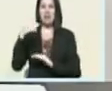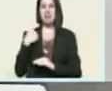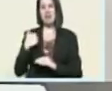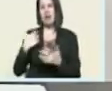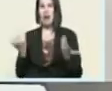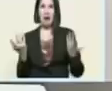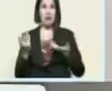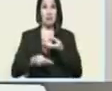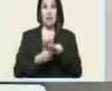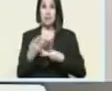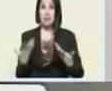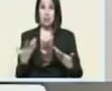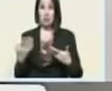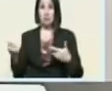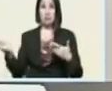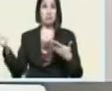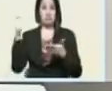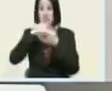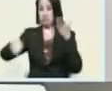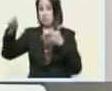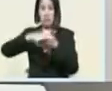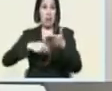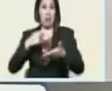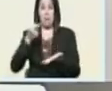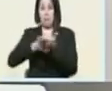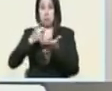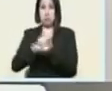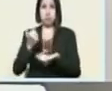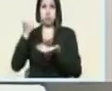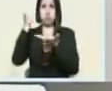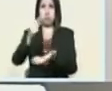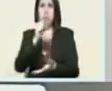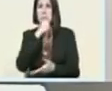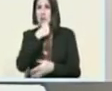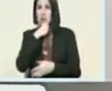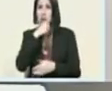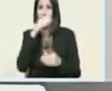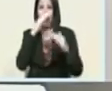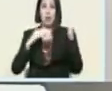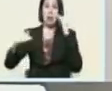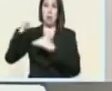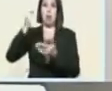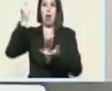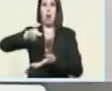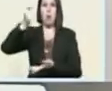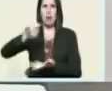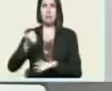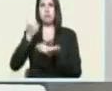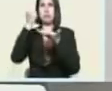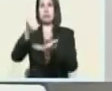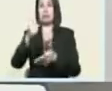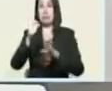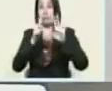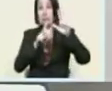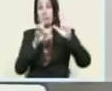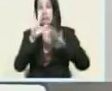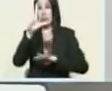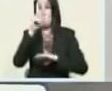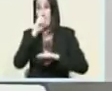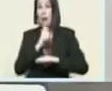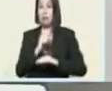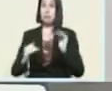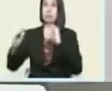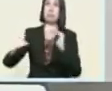Argentina? Eliminando las pensiones, subiendo la edad de pensión y jubilación de 60 a 65 años. Lo están haciendo